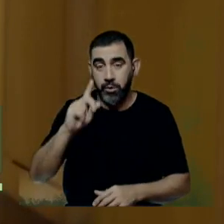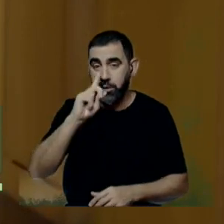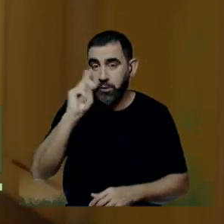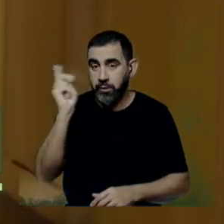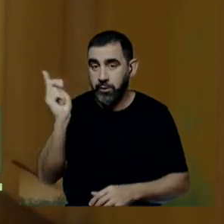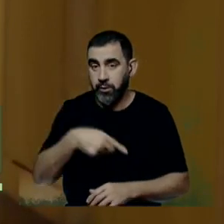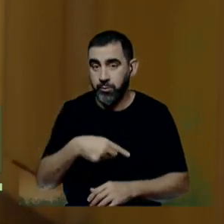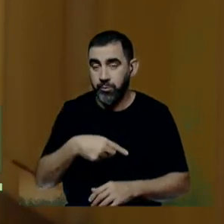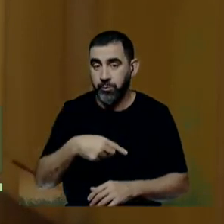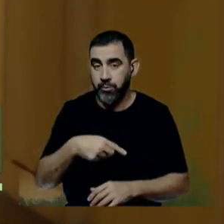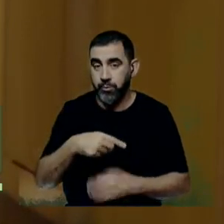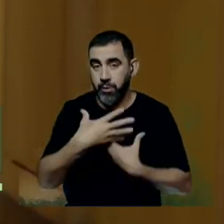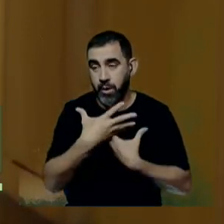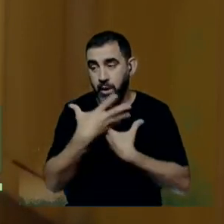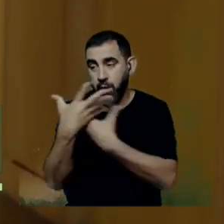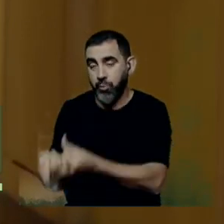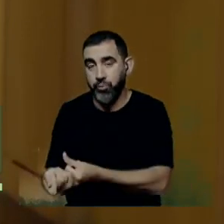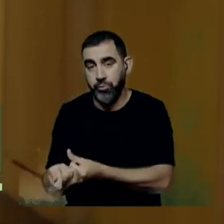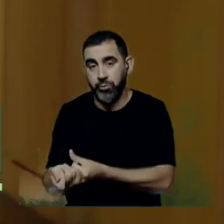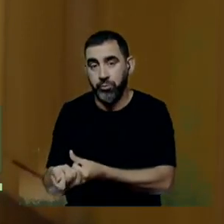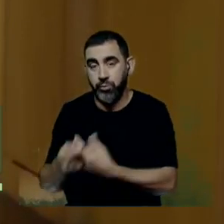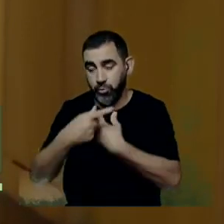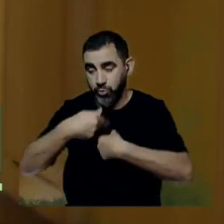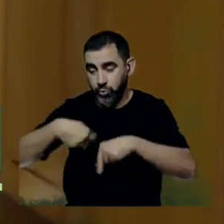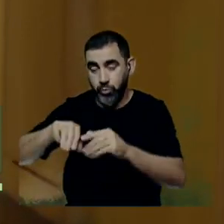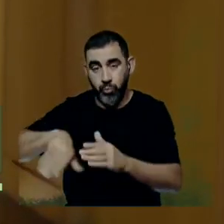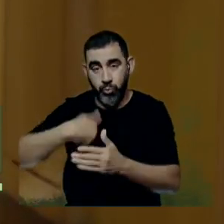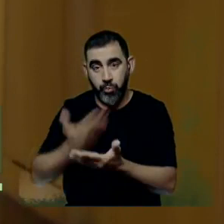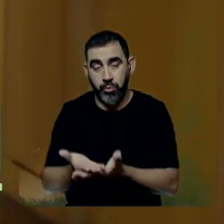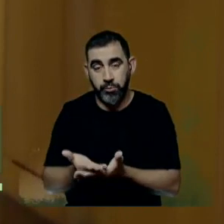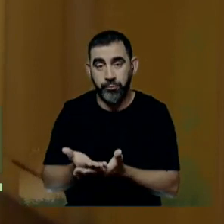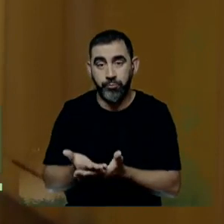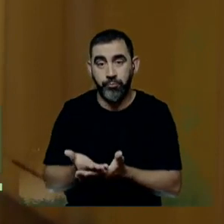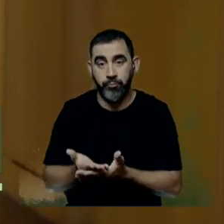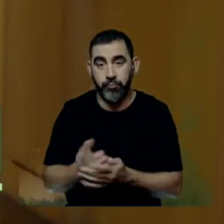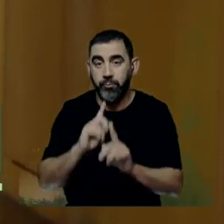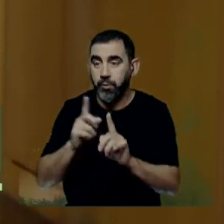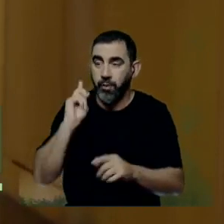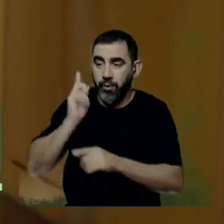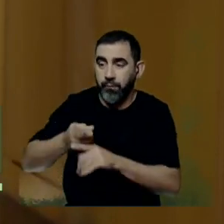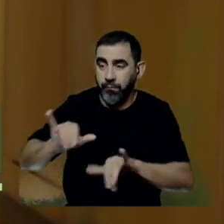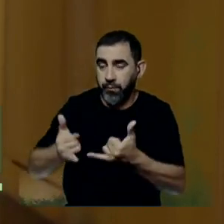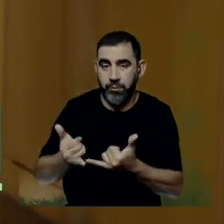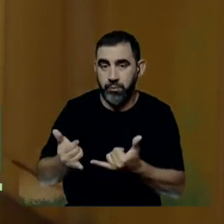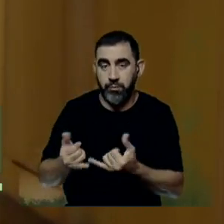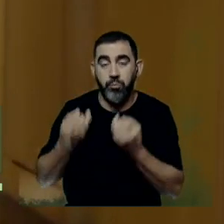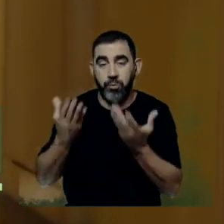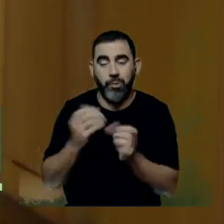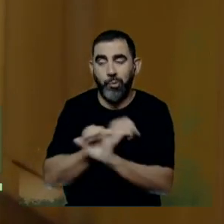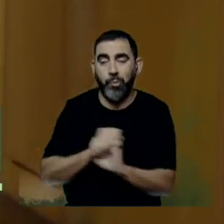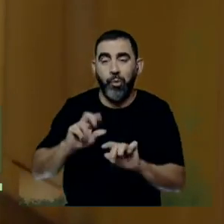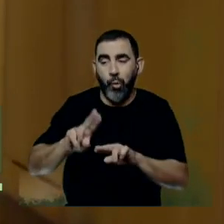rápidamente definió acompañar la postura que nosotros planteamos de decir, no, hay que definir cuanto antes porque nosotros no